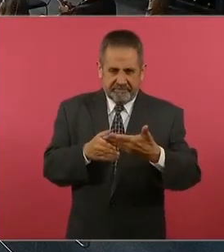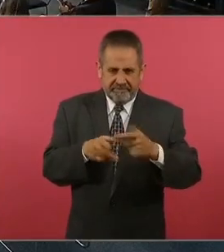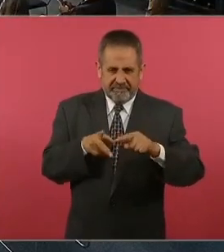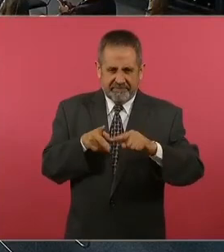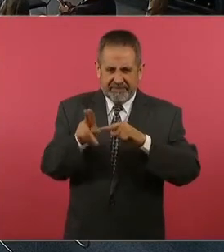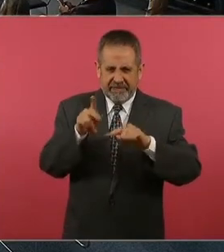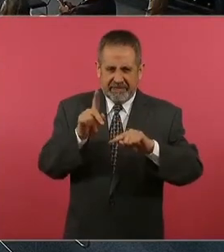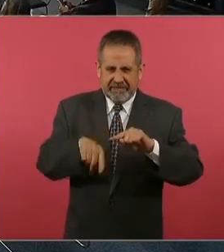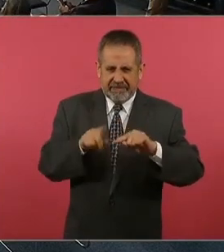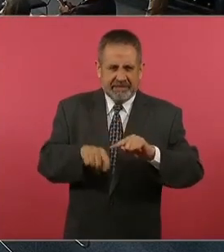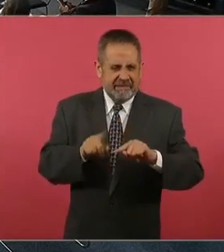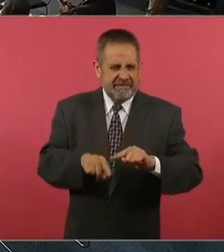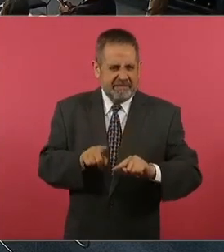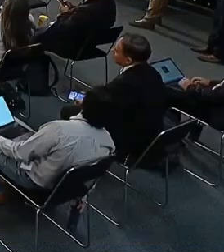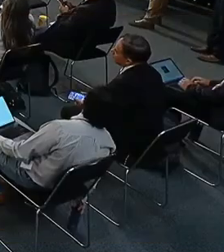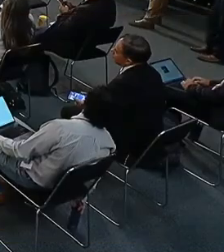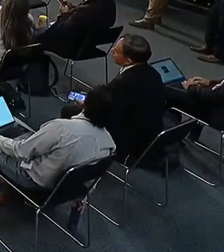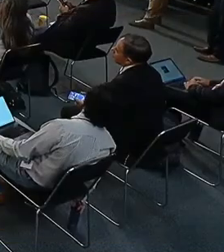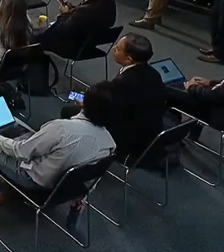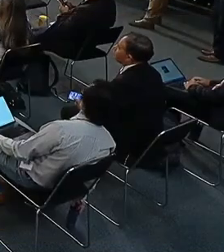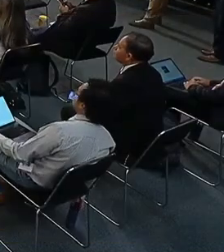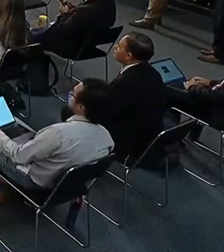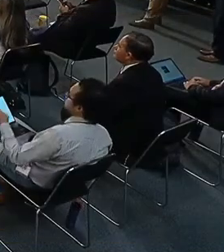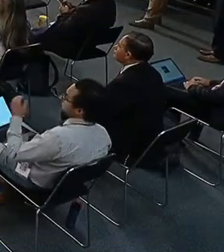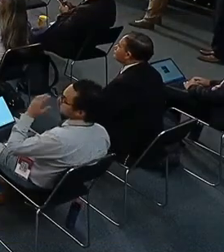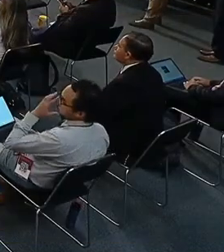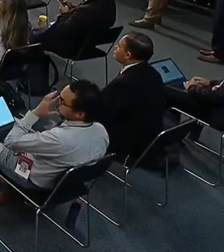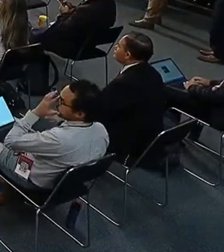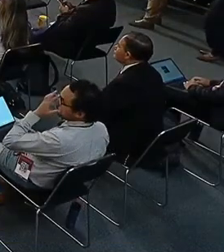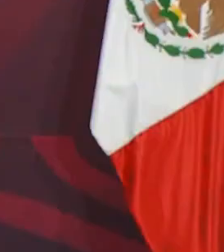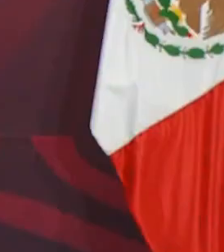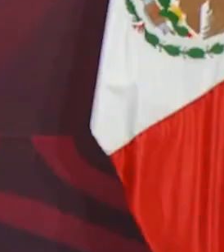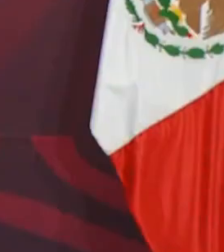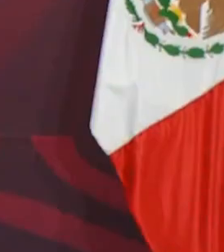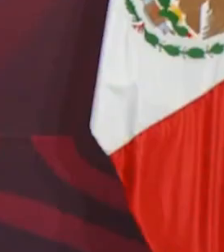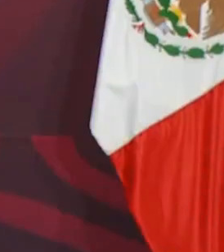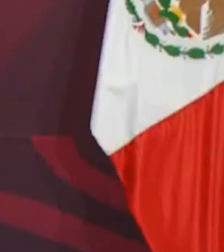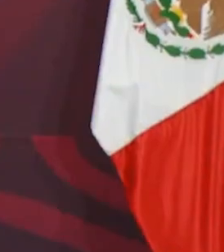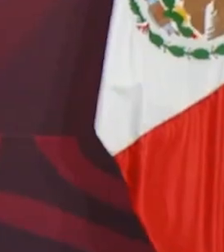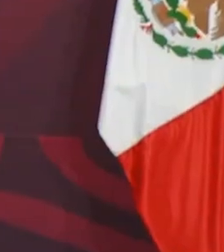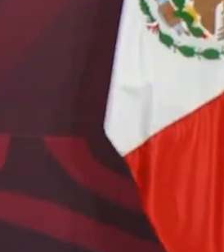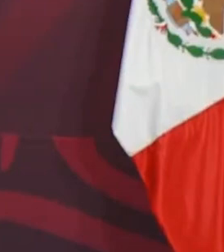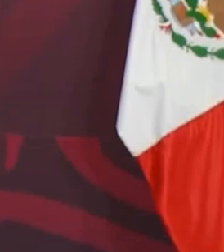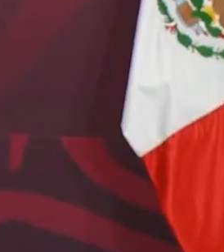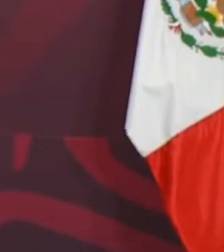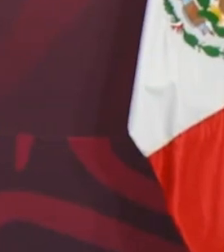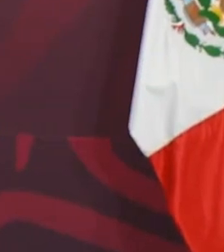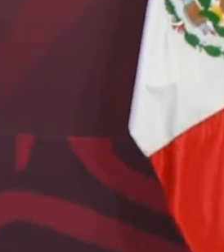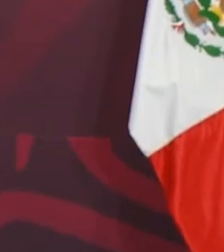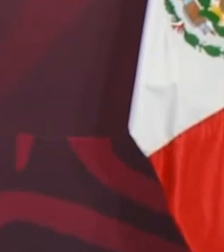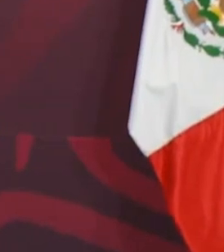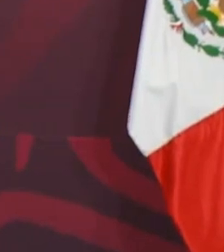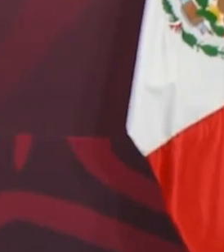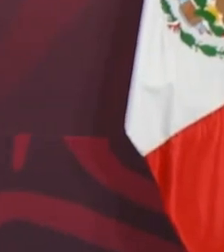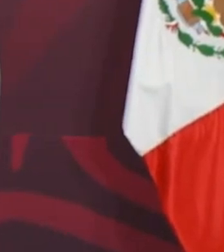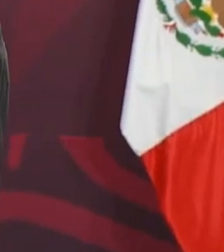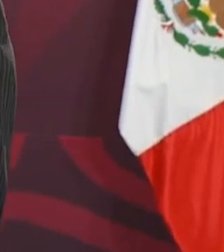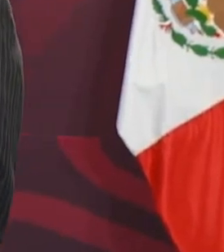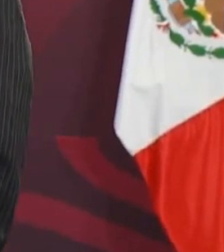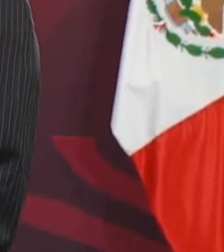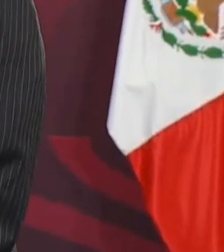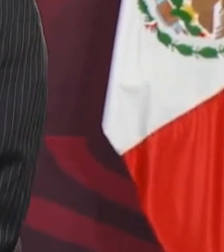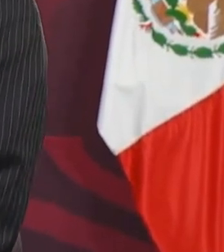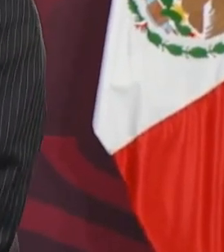al periódico o a la radio o a la televisión, ahí está el departamento de corte